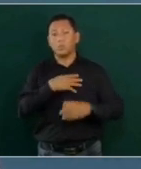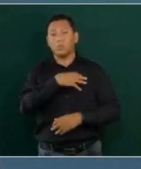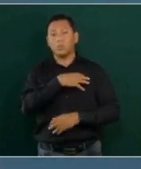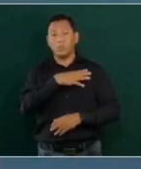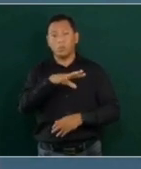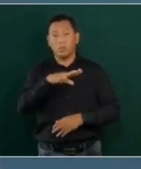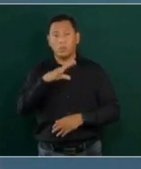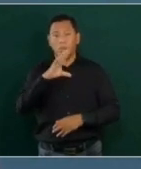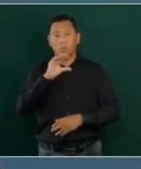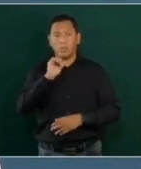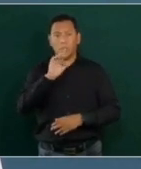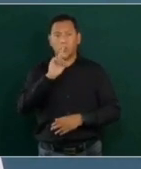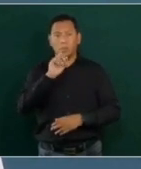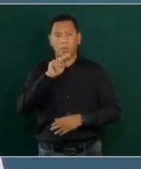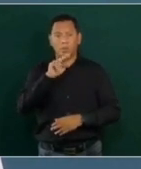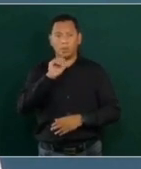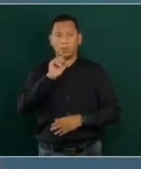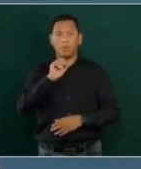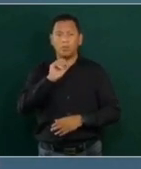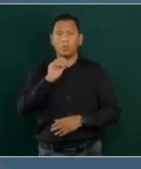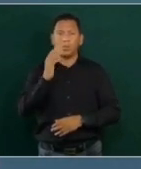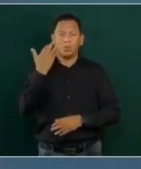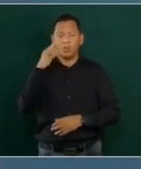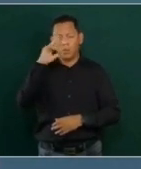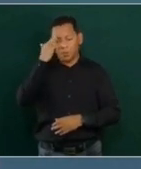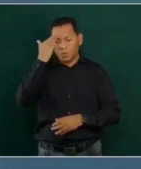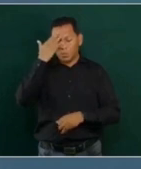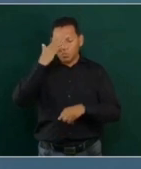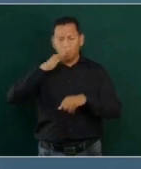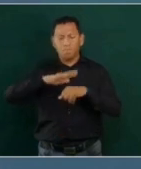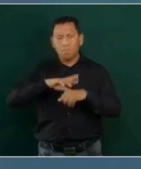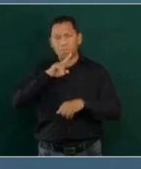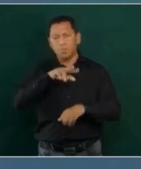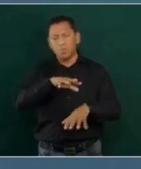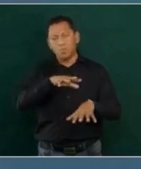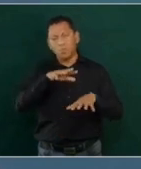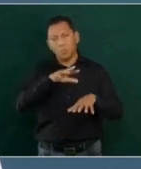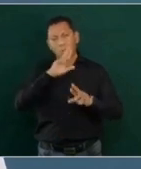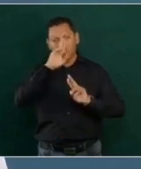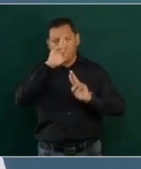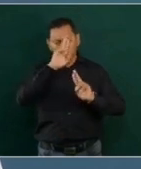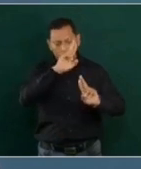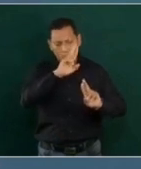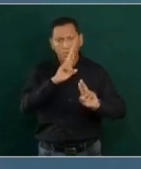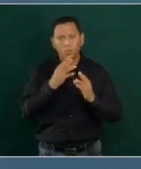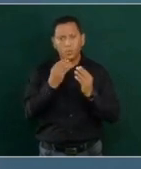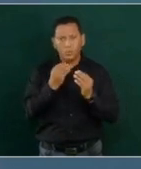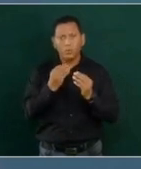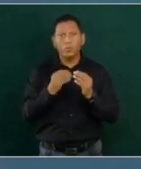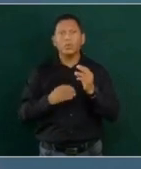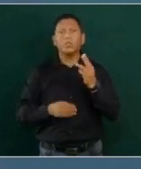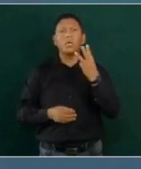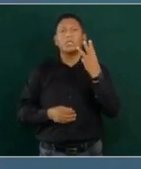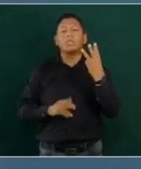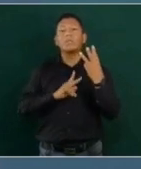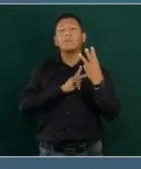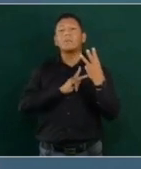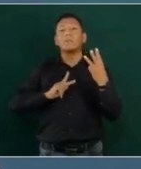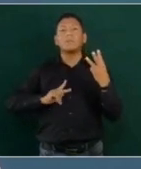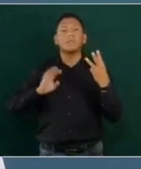Tengo preferencia por tres presidentes: